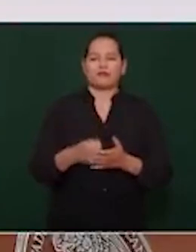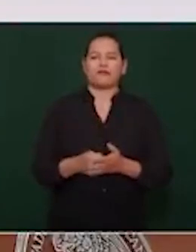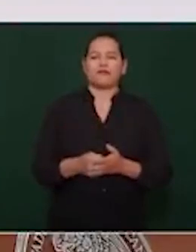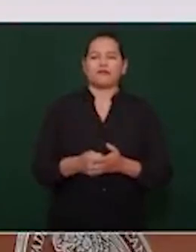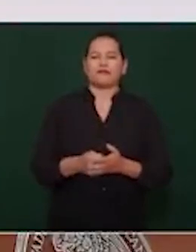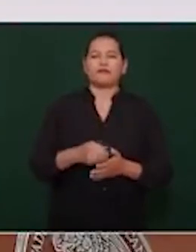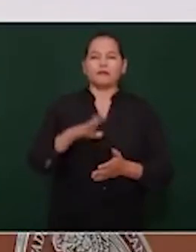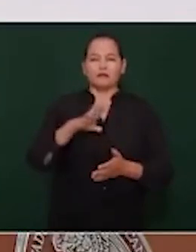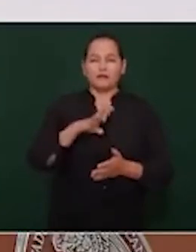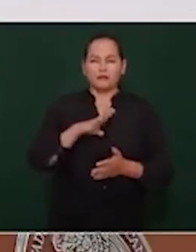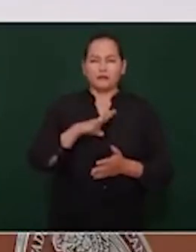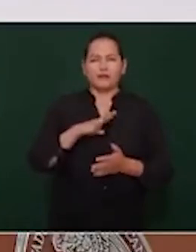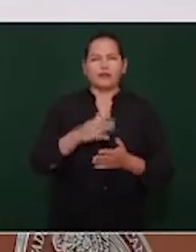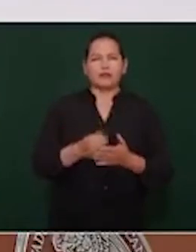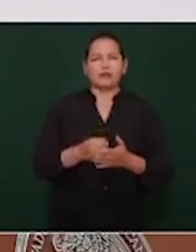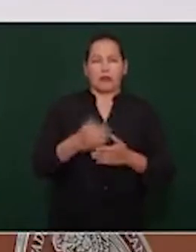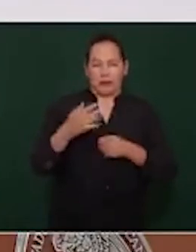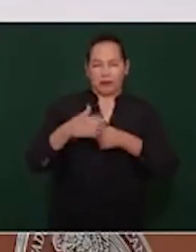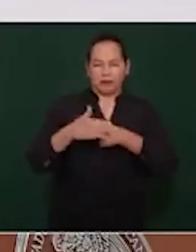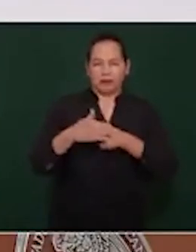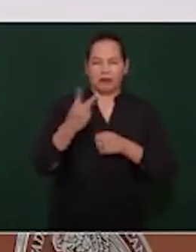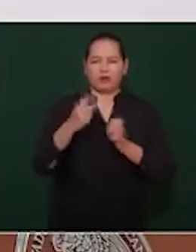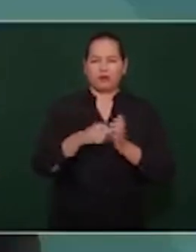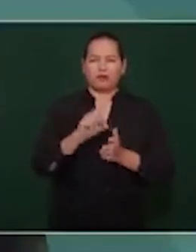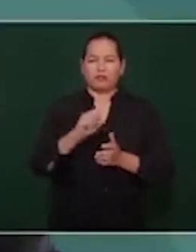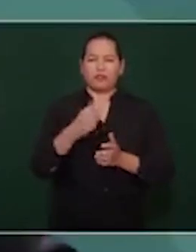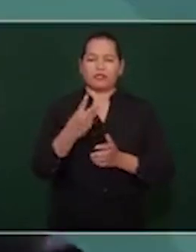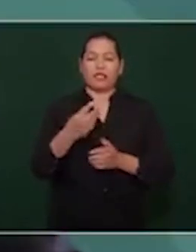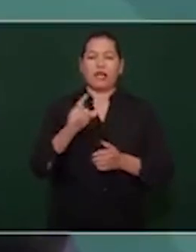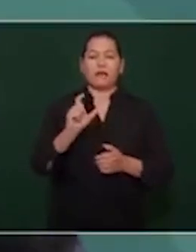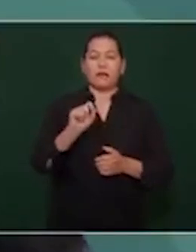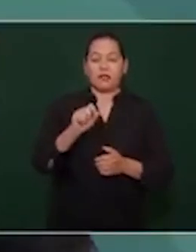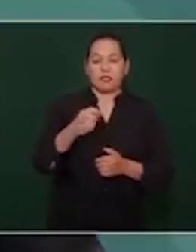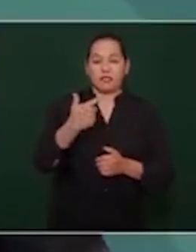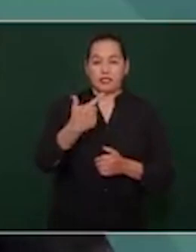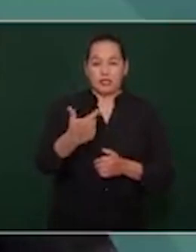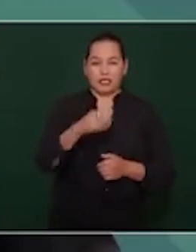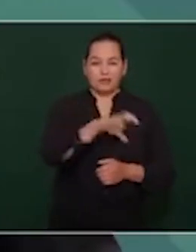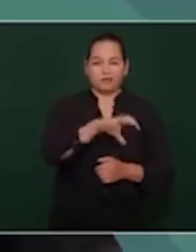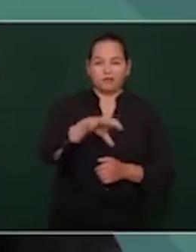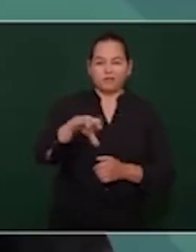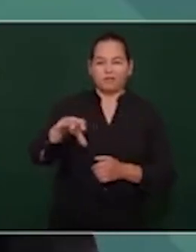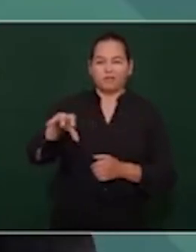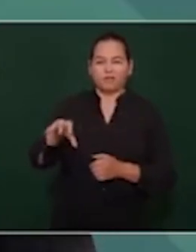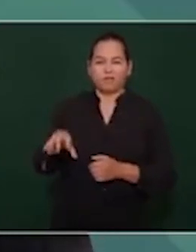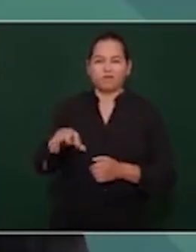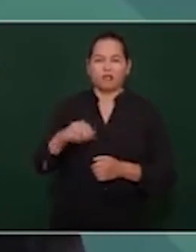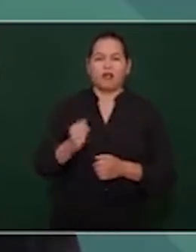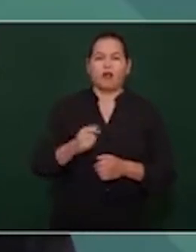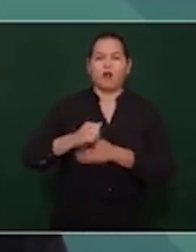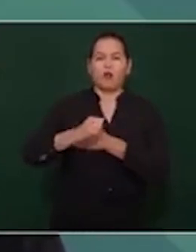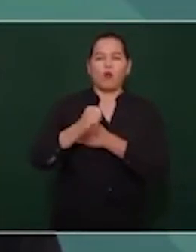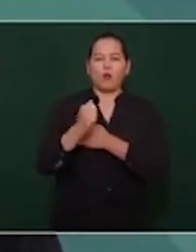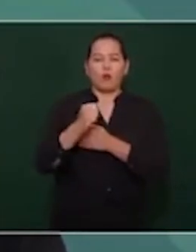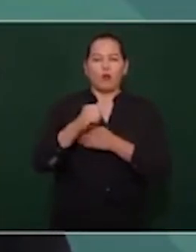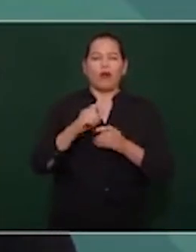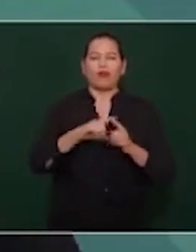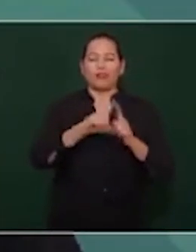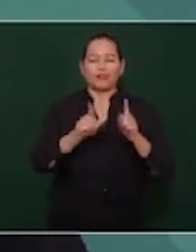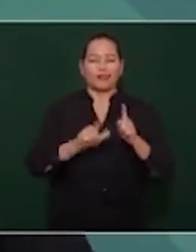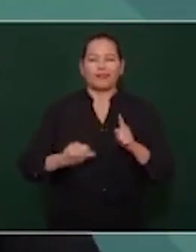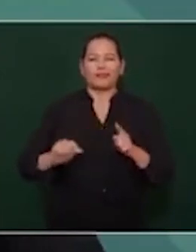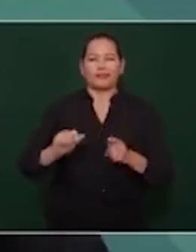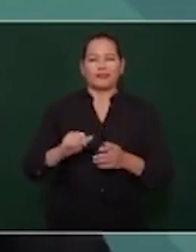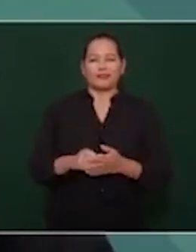27 instalaciones de compañías de Guardia Nacional el estado para de accionar todos los efectivos